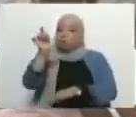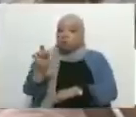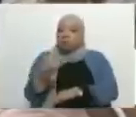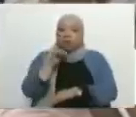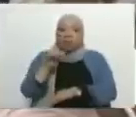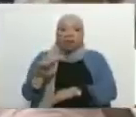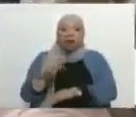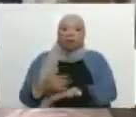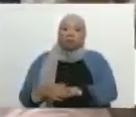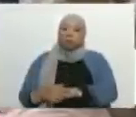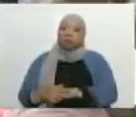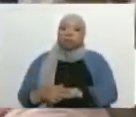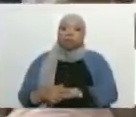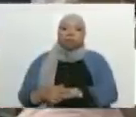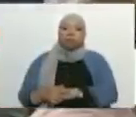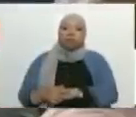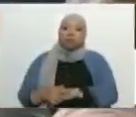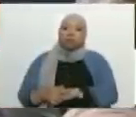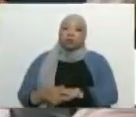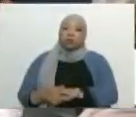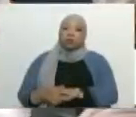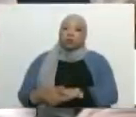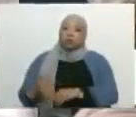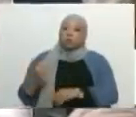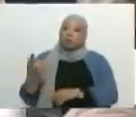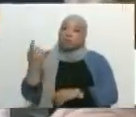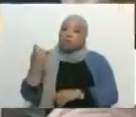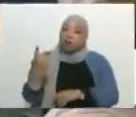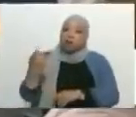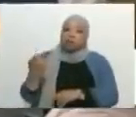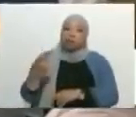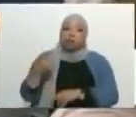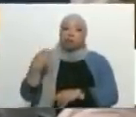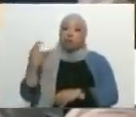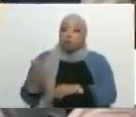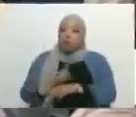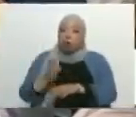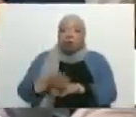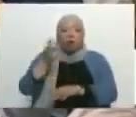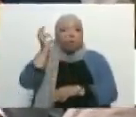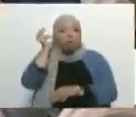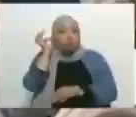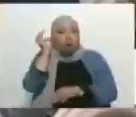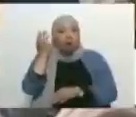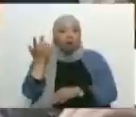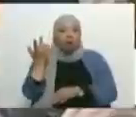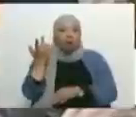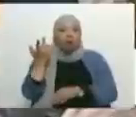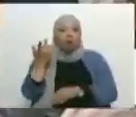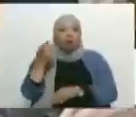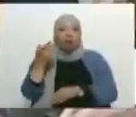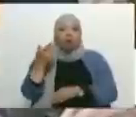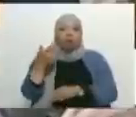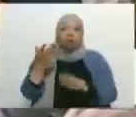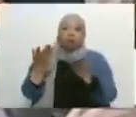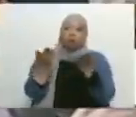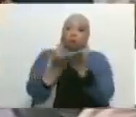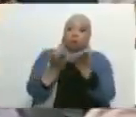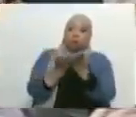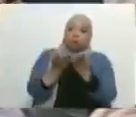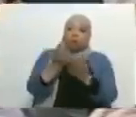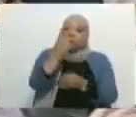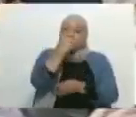Pero además, no es suficiente con lo que hizo con las mujeres de clase, porque es que no se